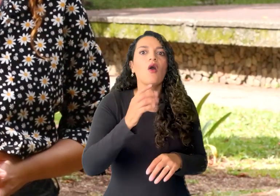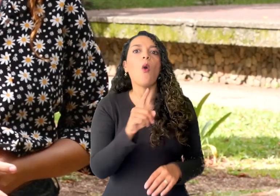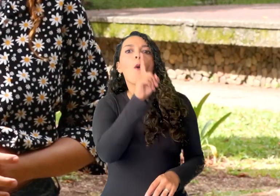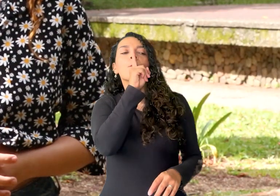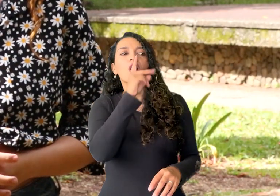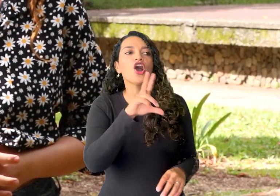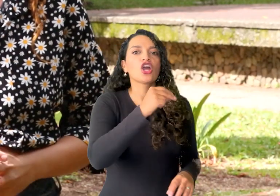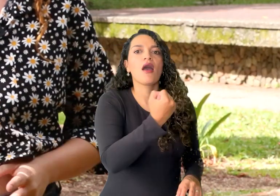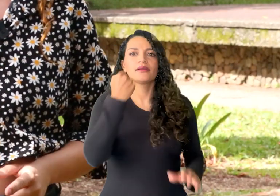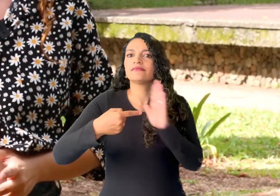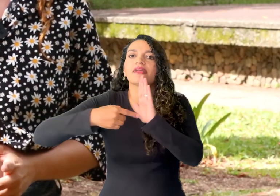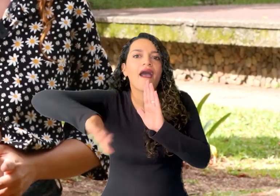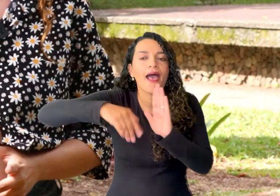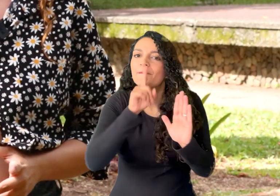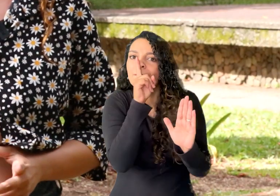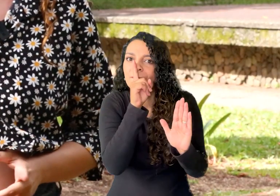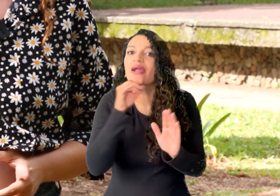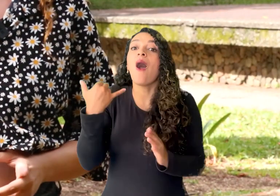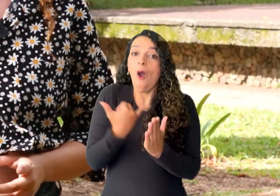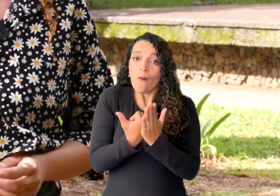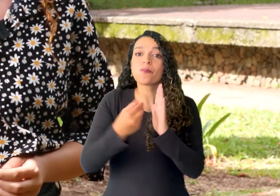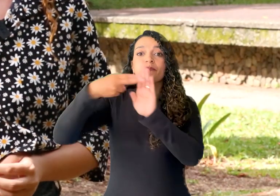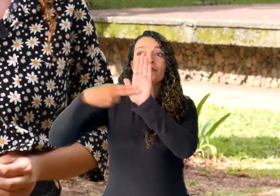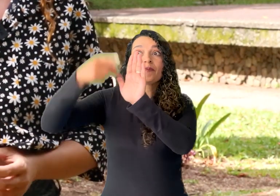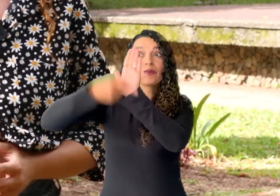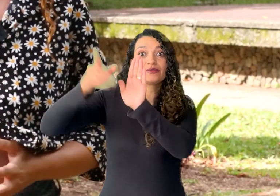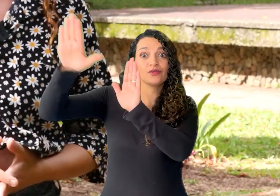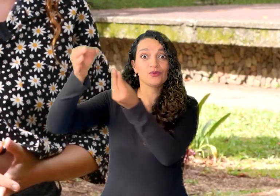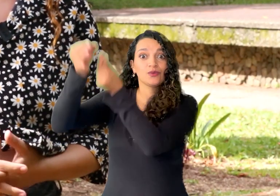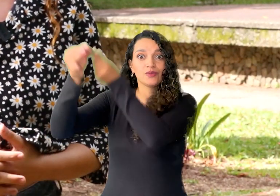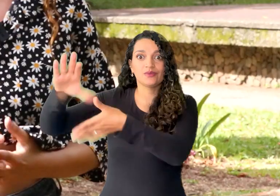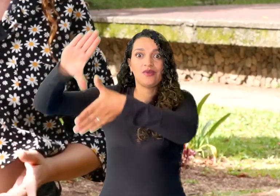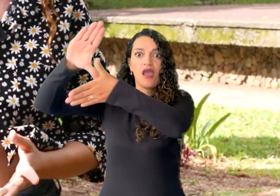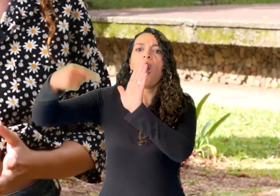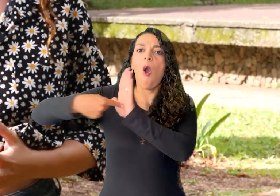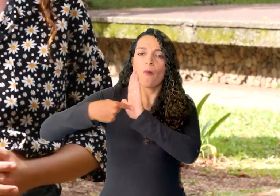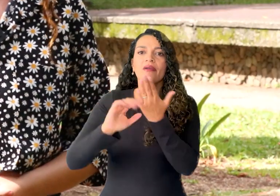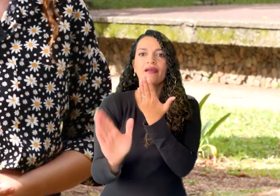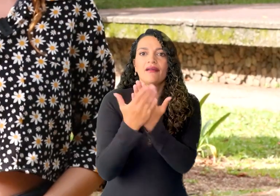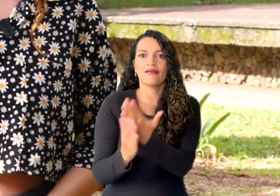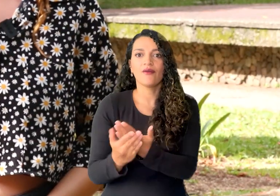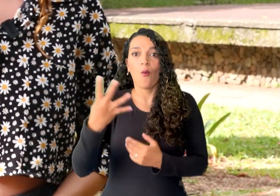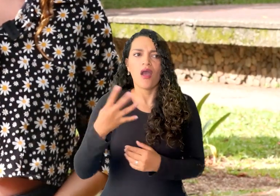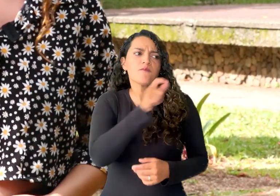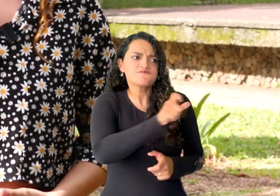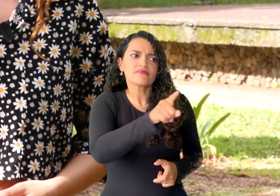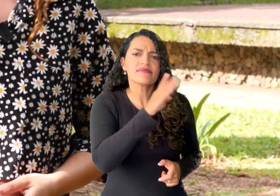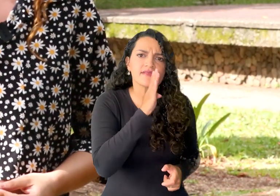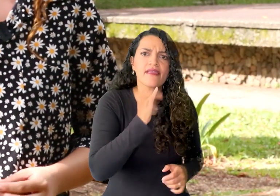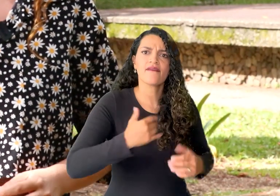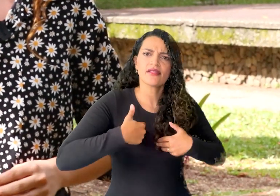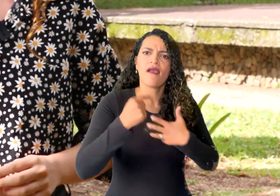de desplazamiento forzado de La Granja, víctimas que están registradas en el anexo 4 de la sentencia interamericana. La